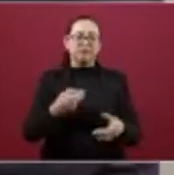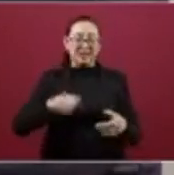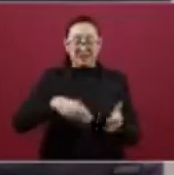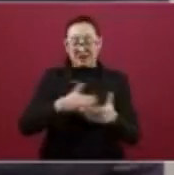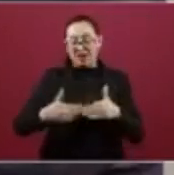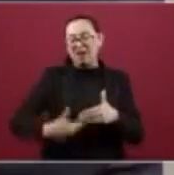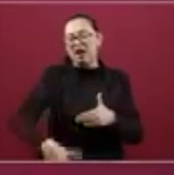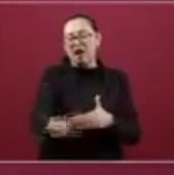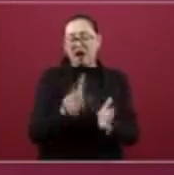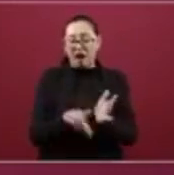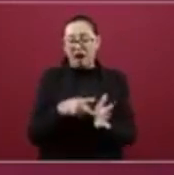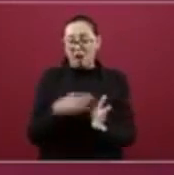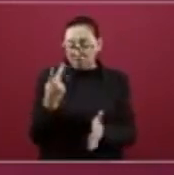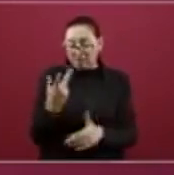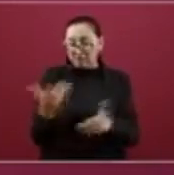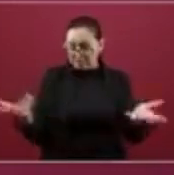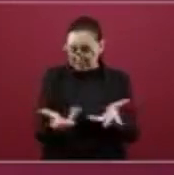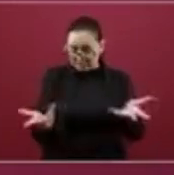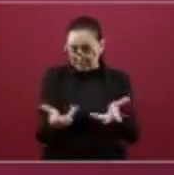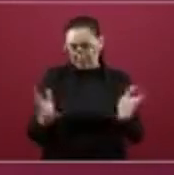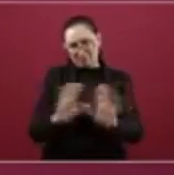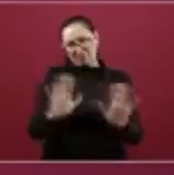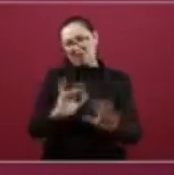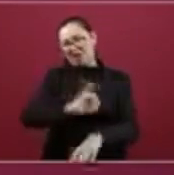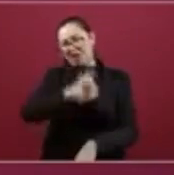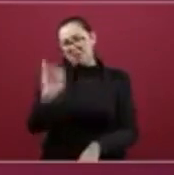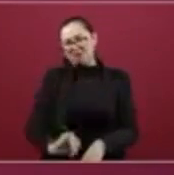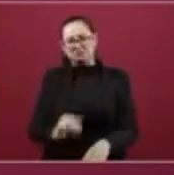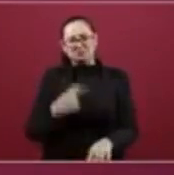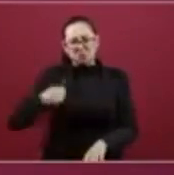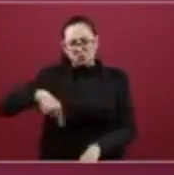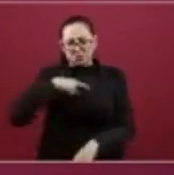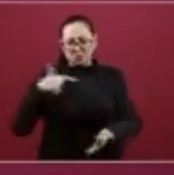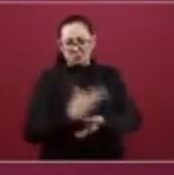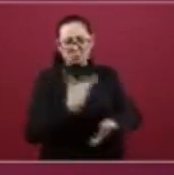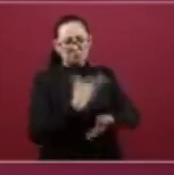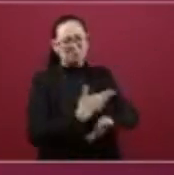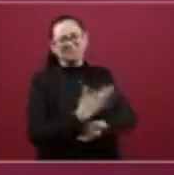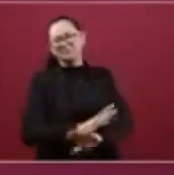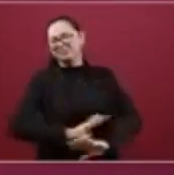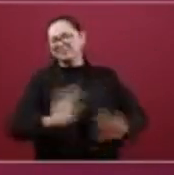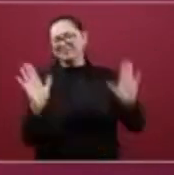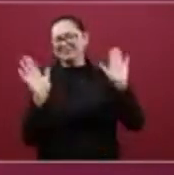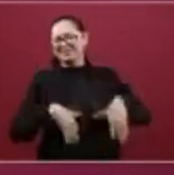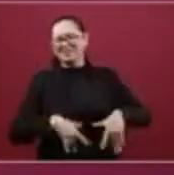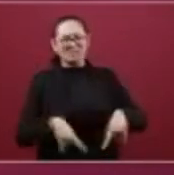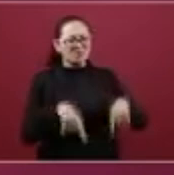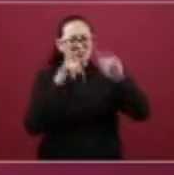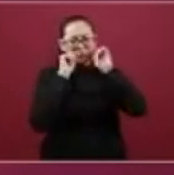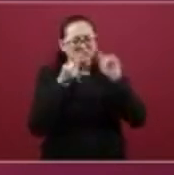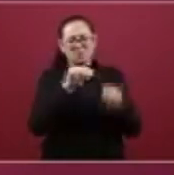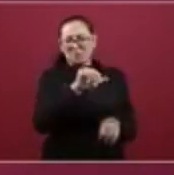ni nos interesa, no nos importa. Yo creo que hasta nos ayudaron, pues.